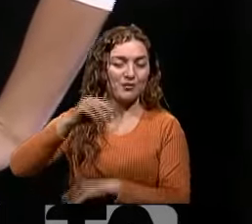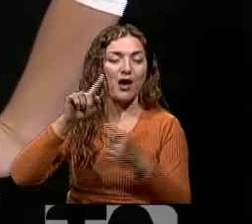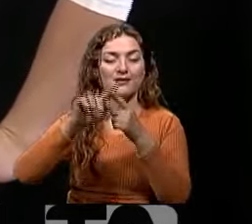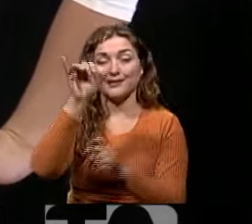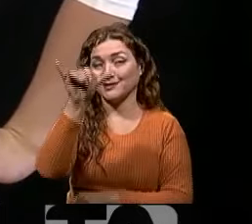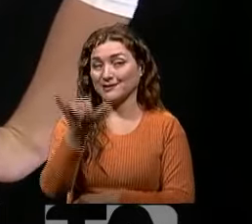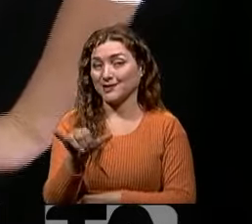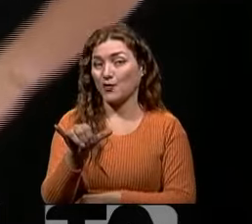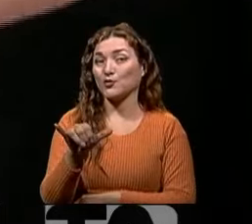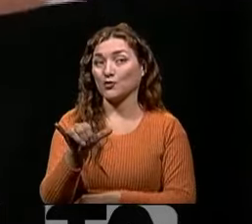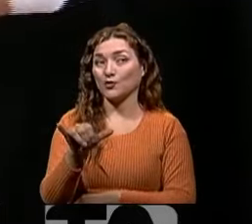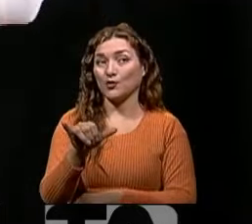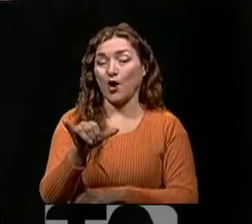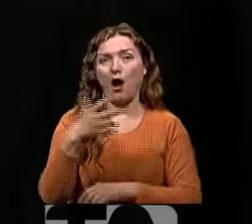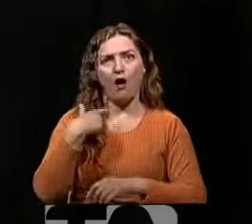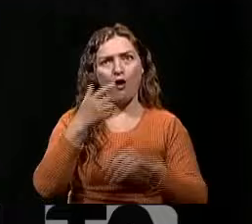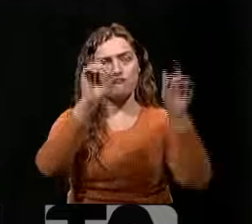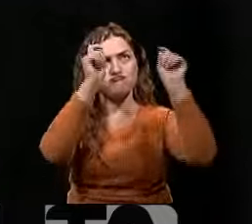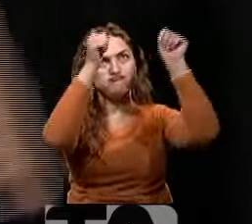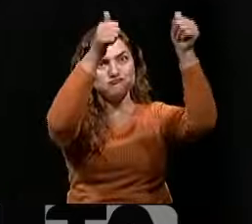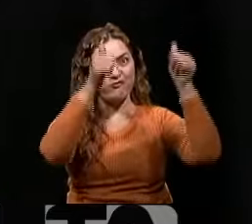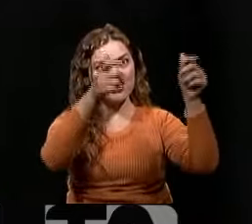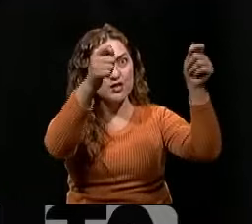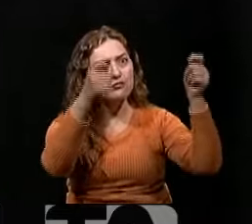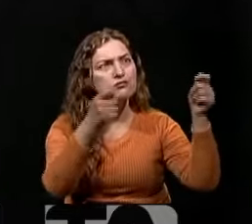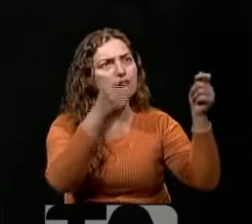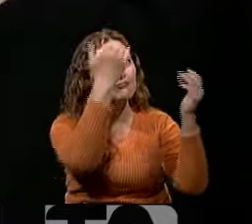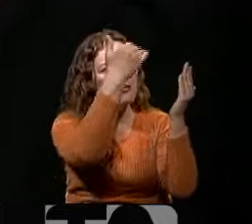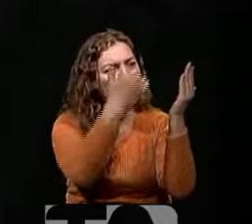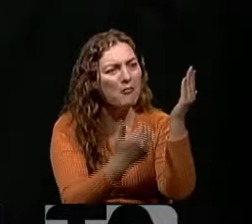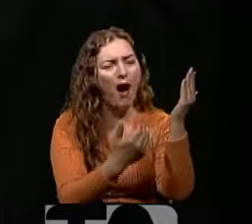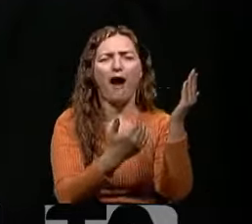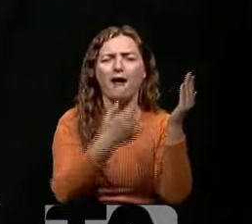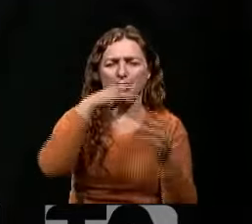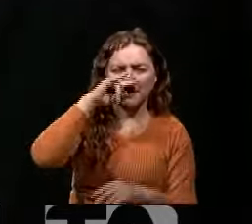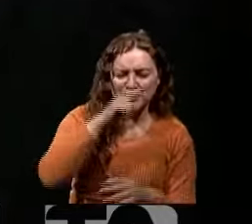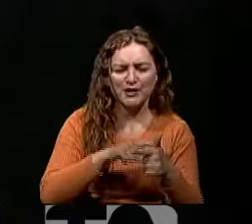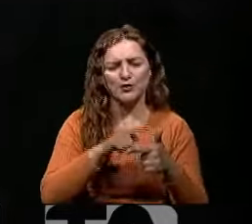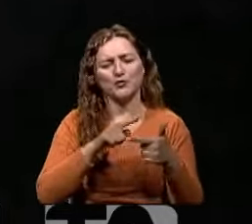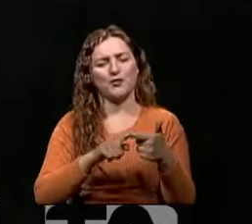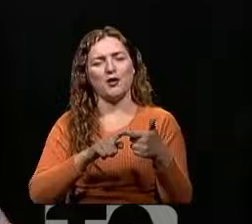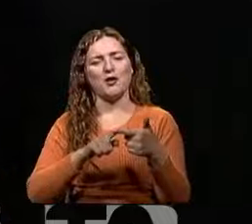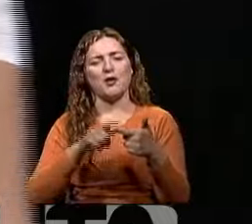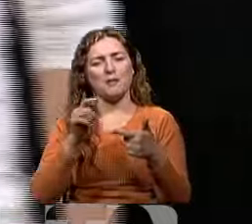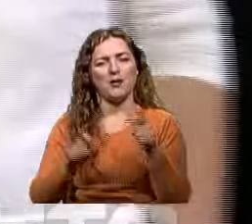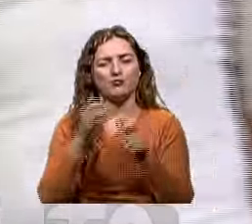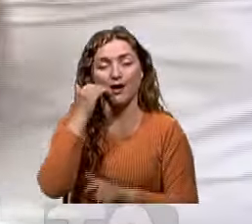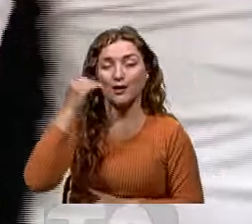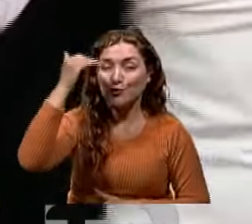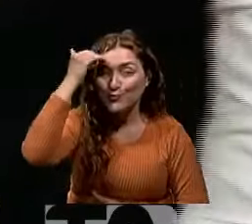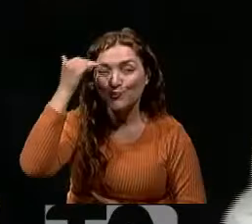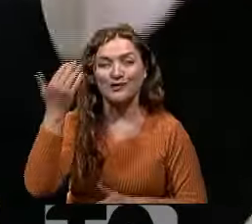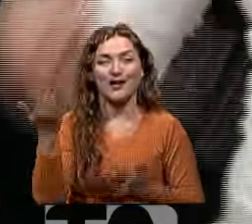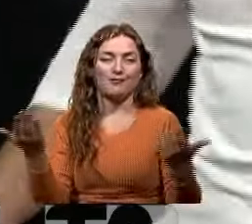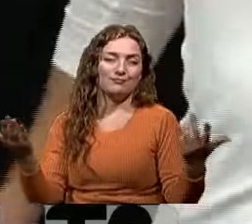los sábados con una cartelera bastante variada. Vamos a tener stand-up, vamos a tener piezas infantiles, vamos a tener piezas para personas ya un poco más adultas, así